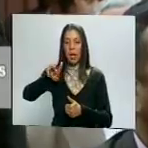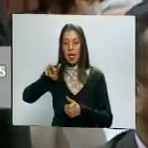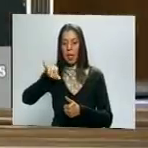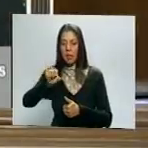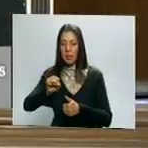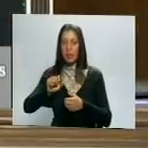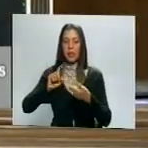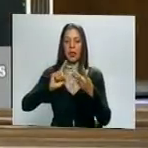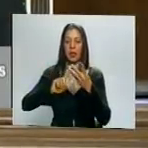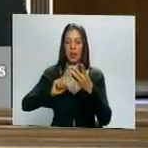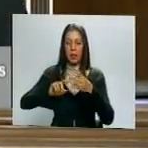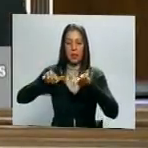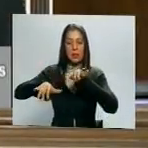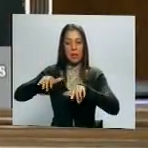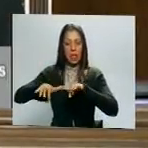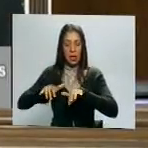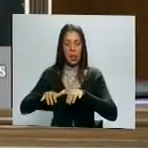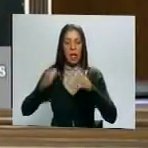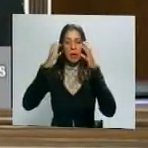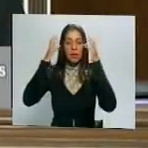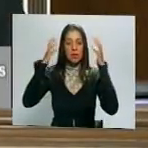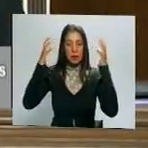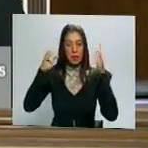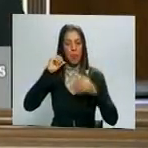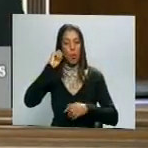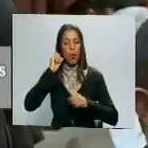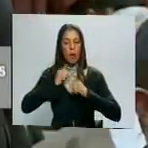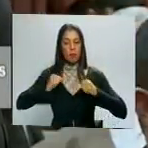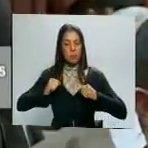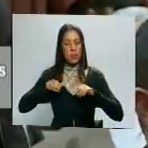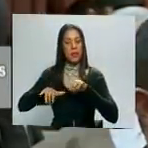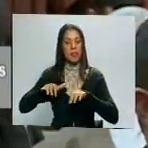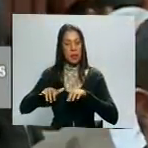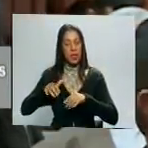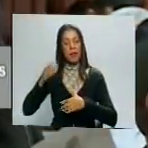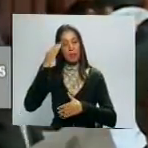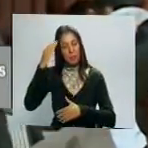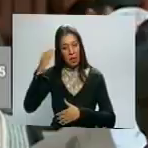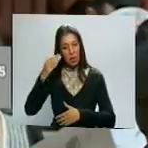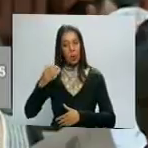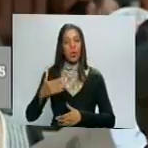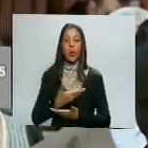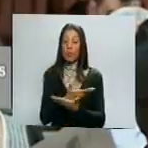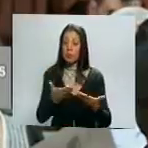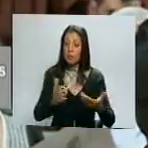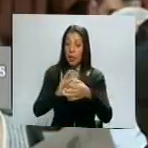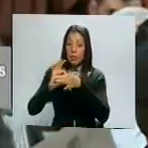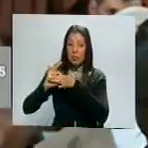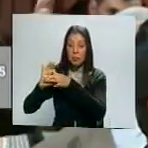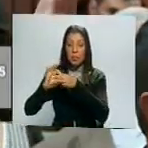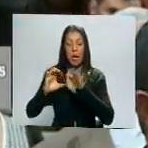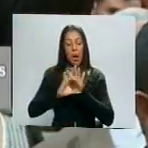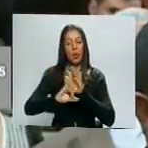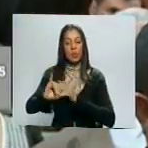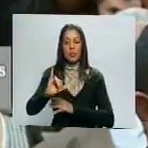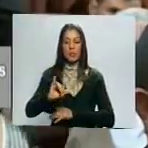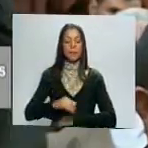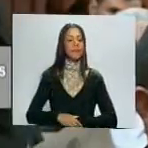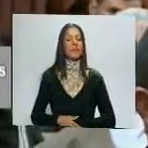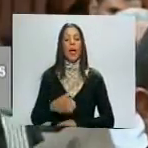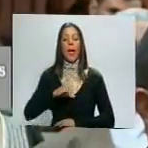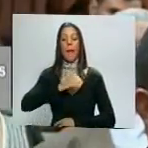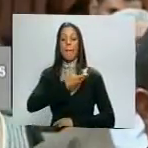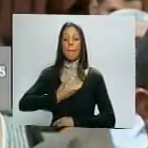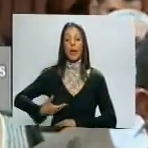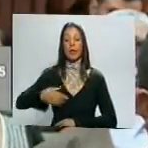secretario, subsecretaria y a mis colegas constituyentes. Una ley que desde que el presidente de la